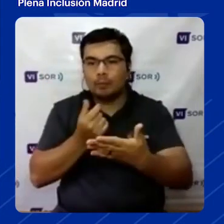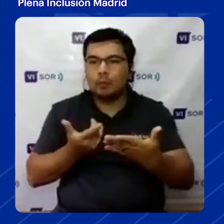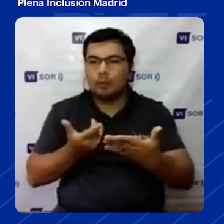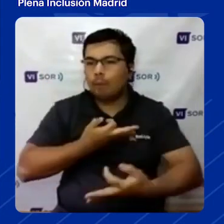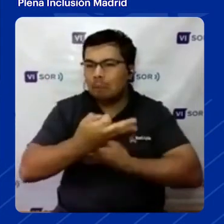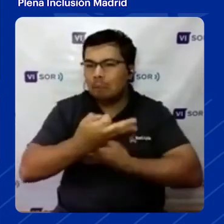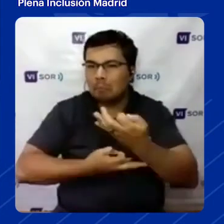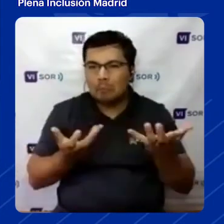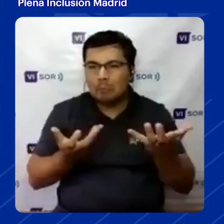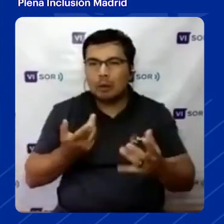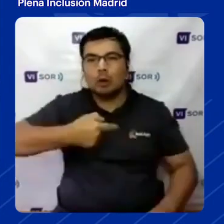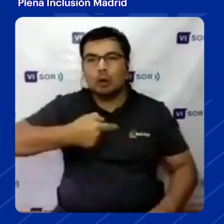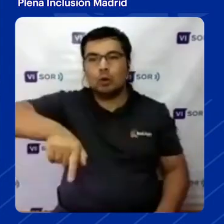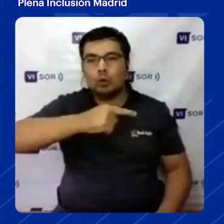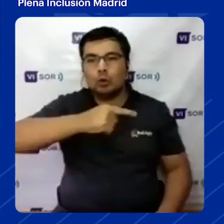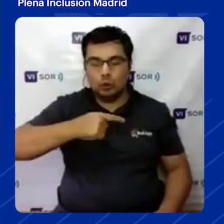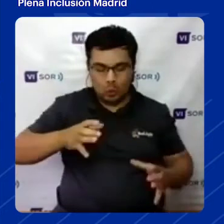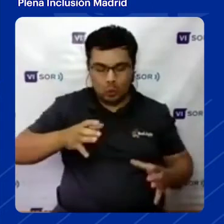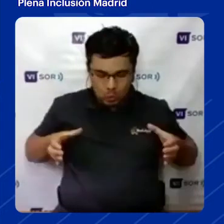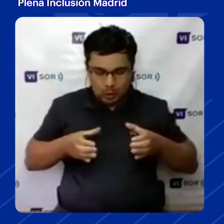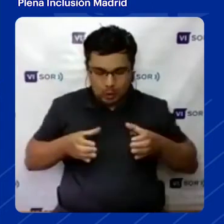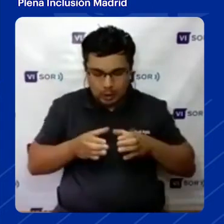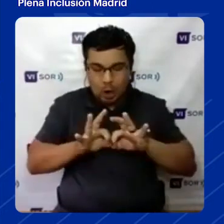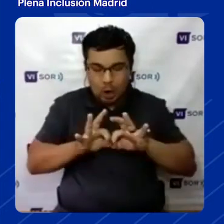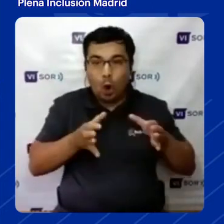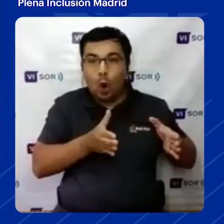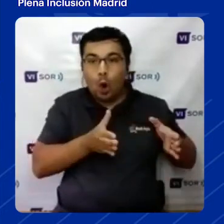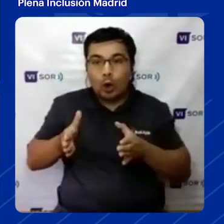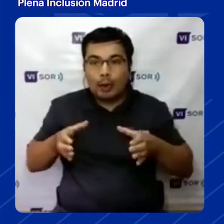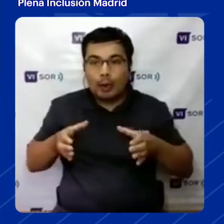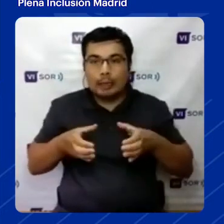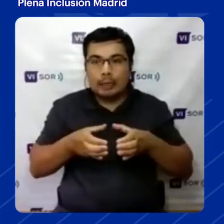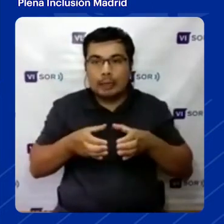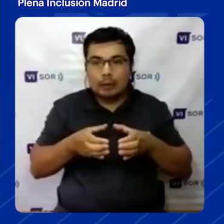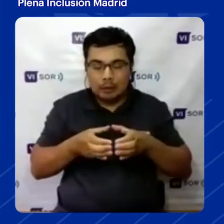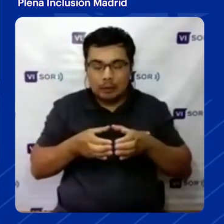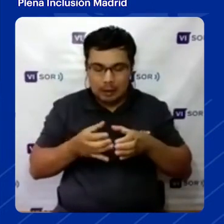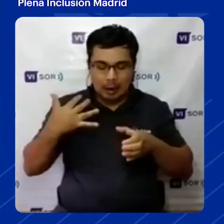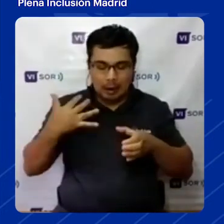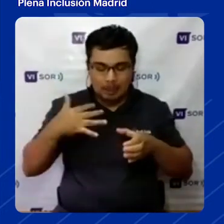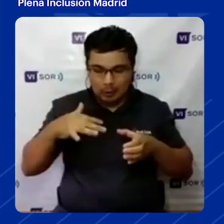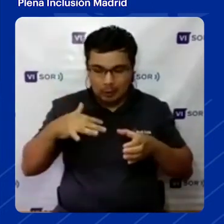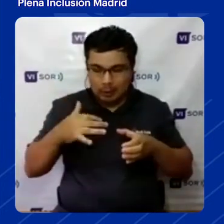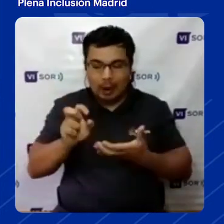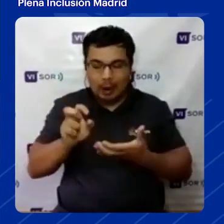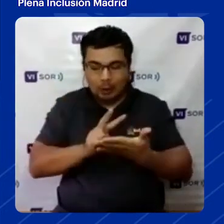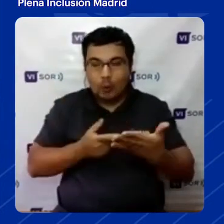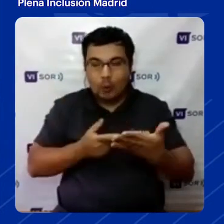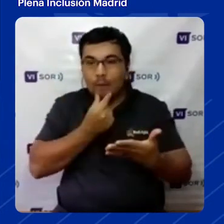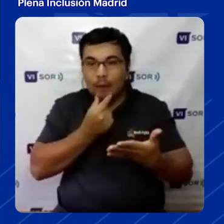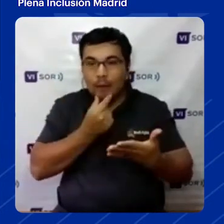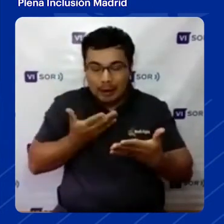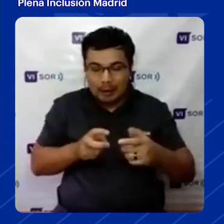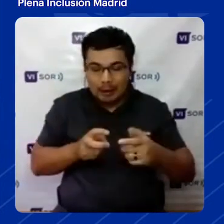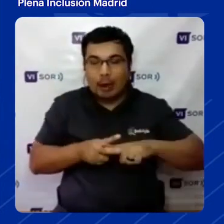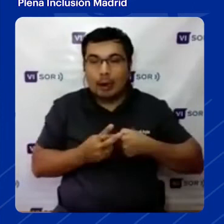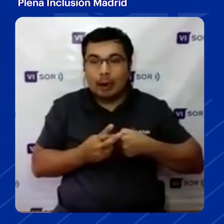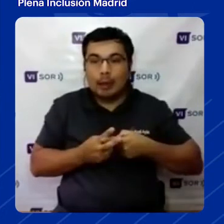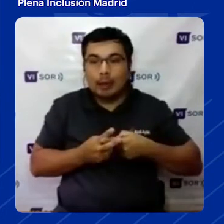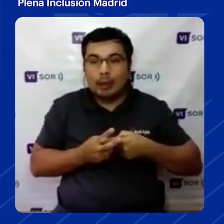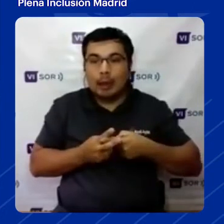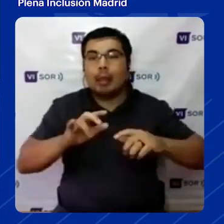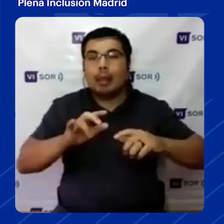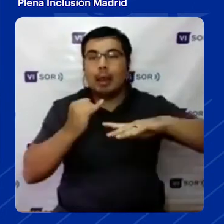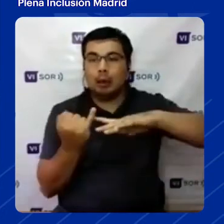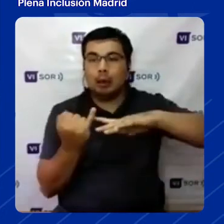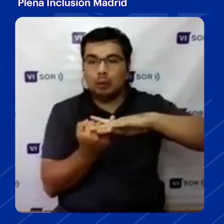nosotros somos una organización en la que hemos tomado conciencia de la importancia de la lectura fácil como herramienta de inclusión, pero creemos